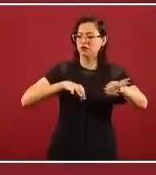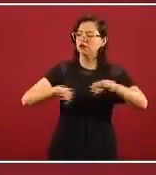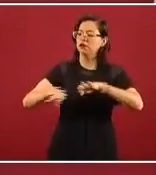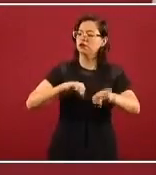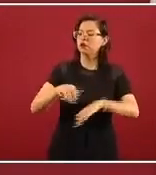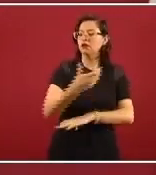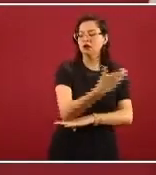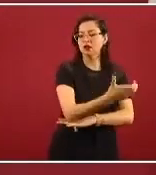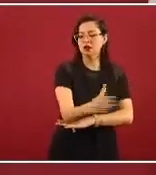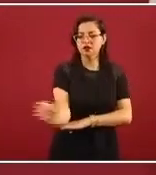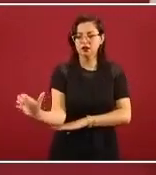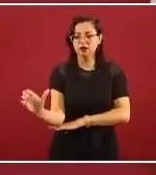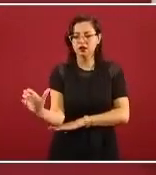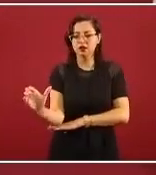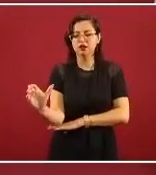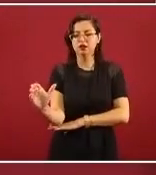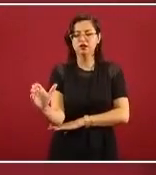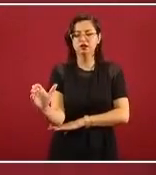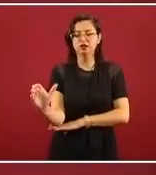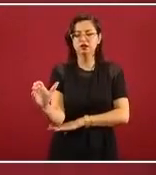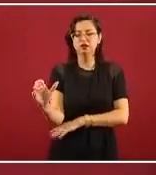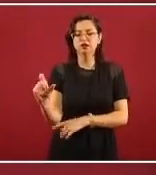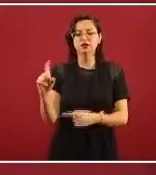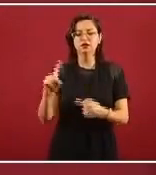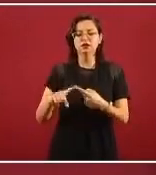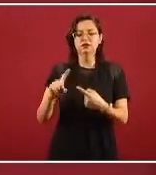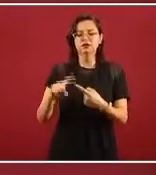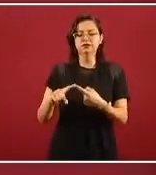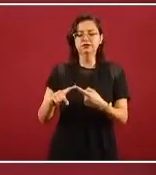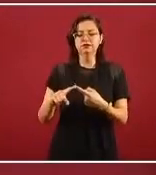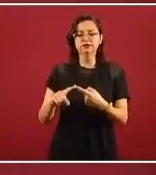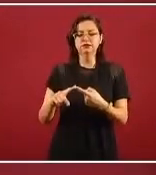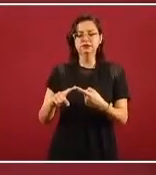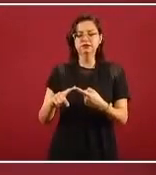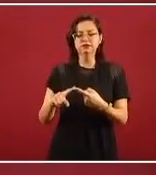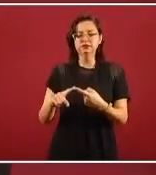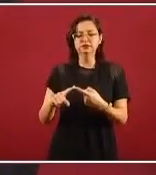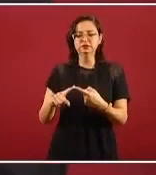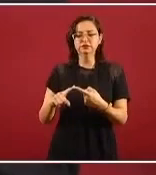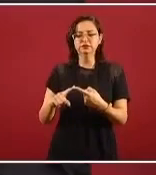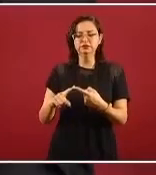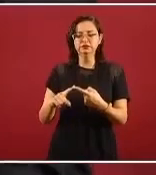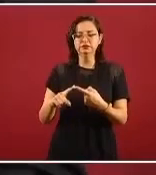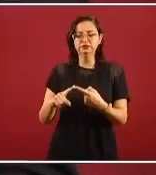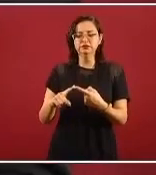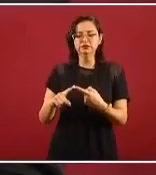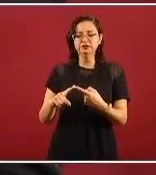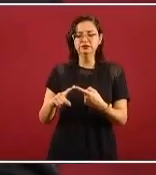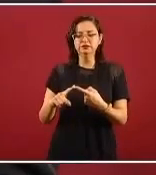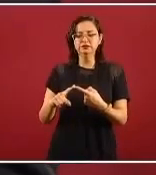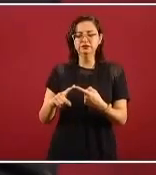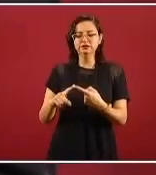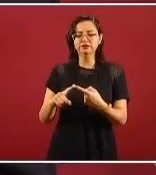Primero, que aumente la